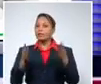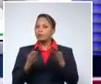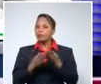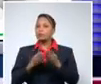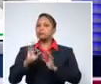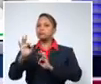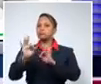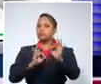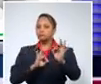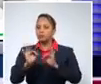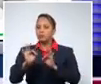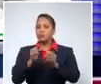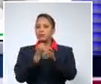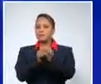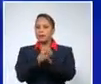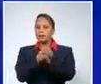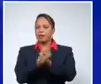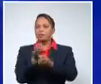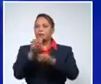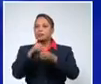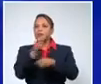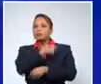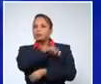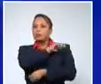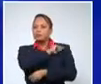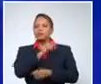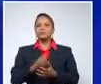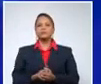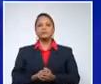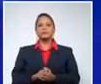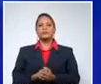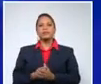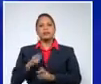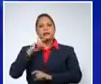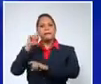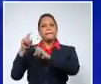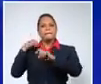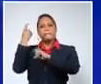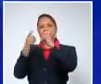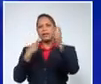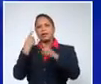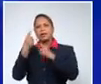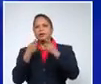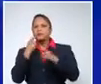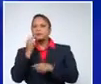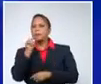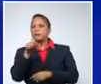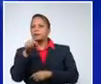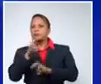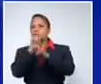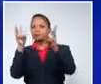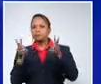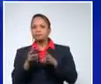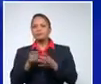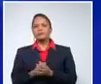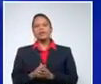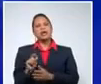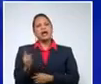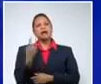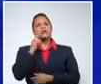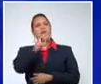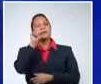haber entre los camagüeyanos. Doctor, hemos recibido varias preguntas de las personas que nos siguen en redes sociales. Hay una muy interesante que